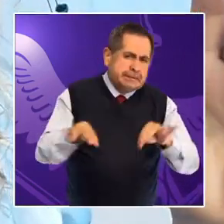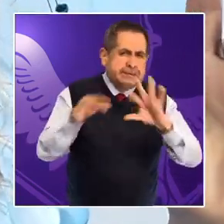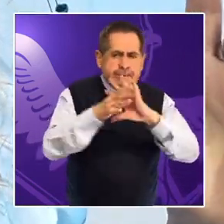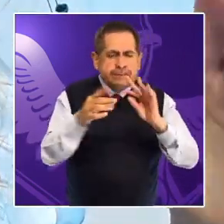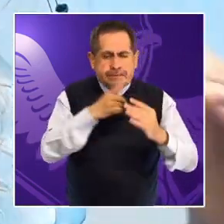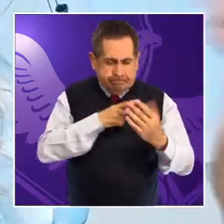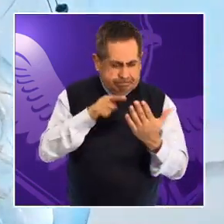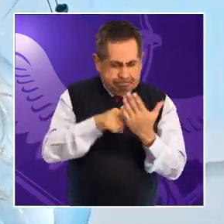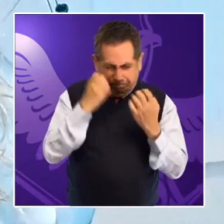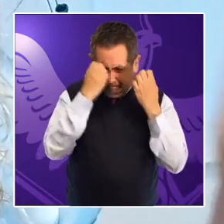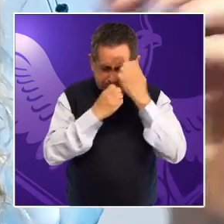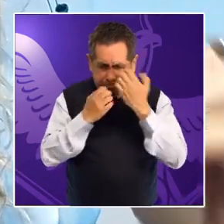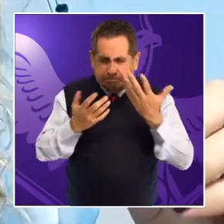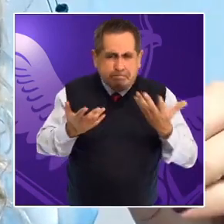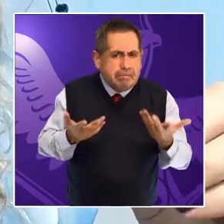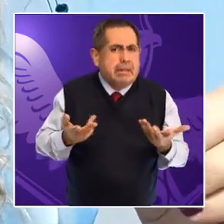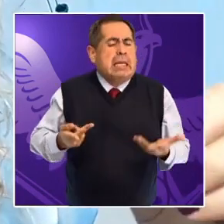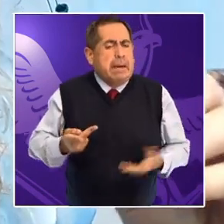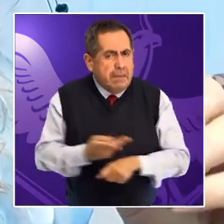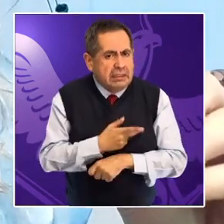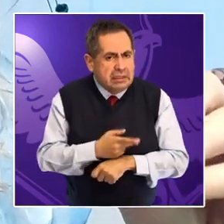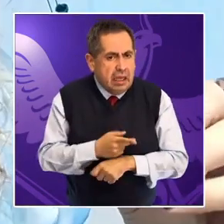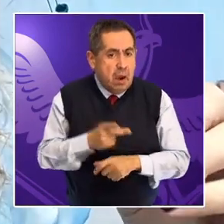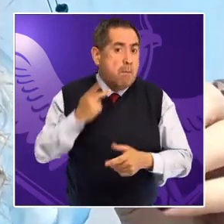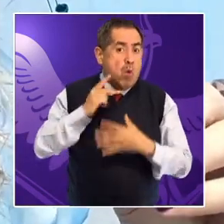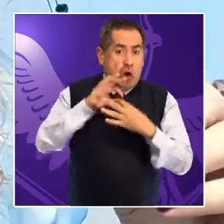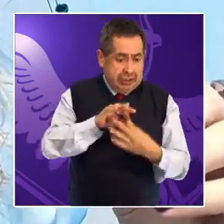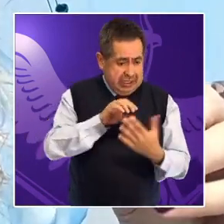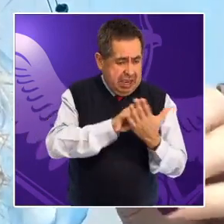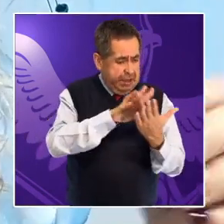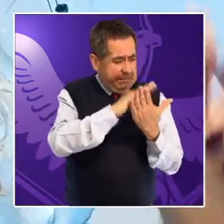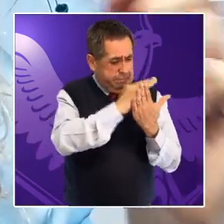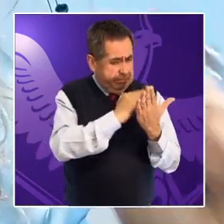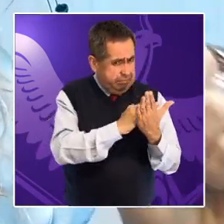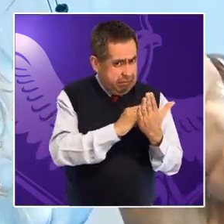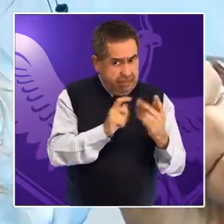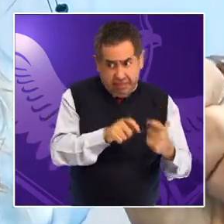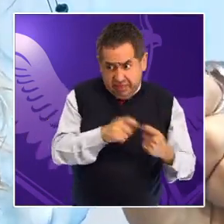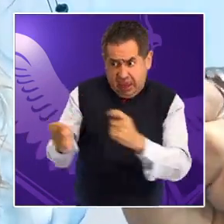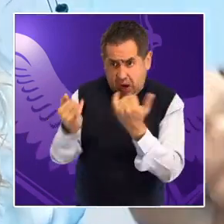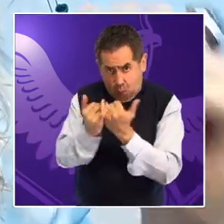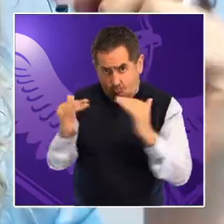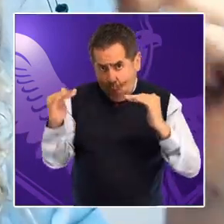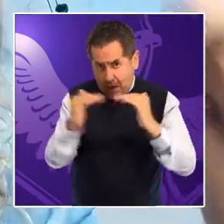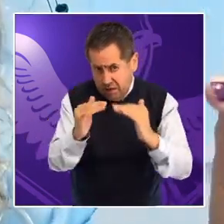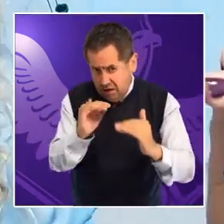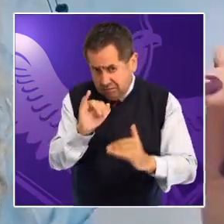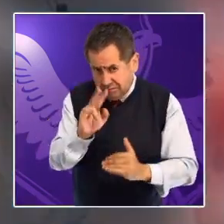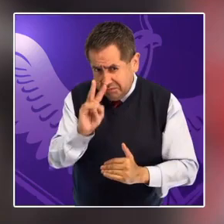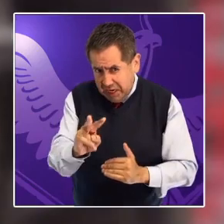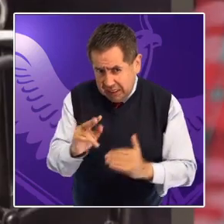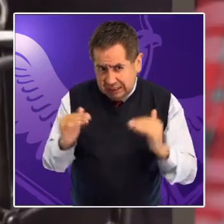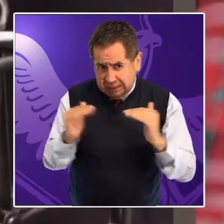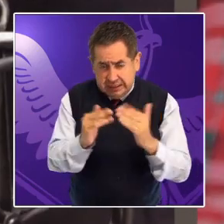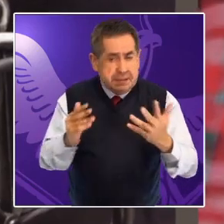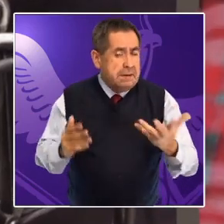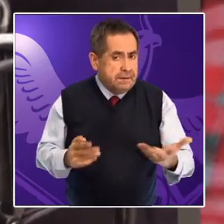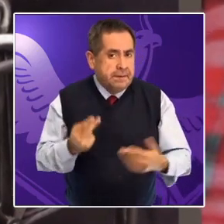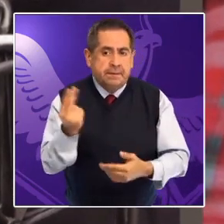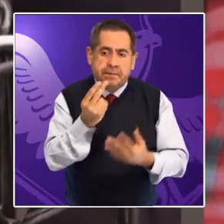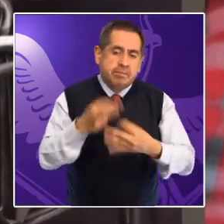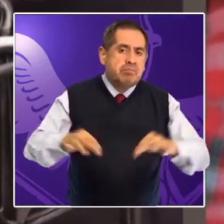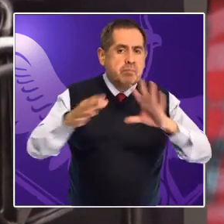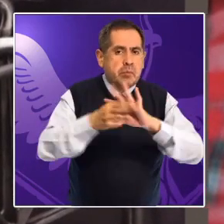este momento. Y creo que finalmente es muy importante que se evalúe el impacto de la